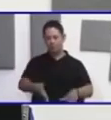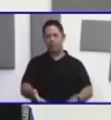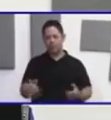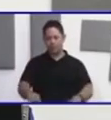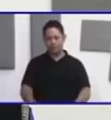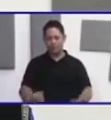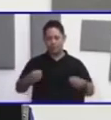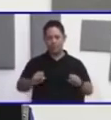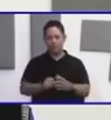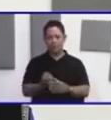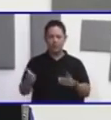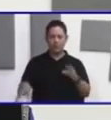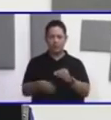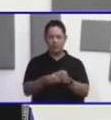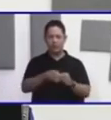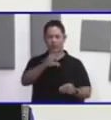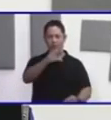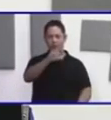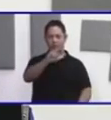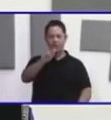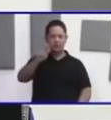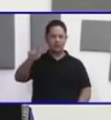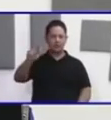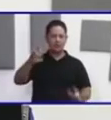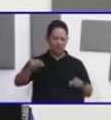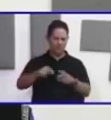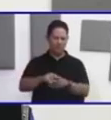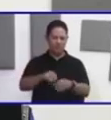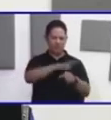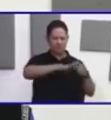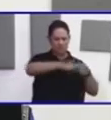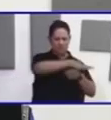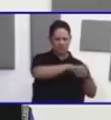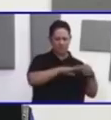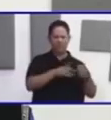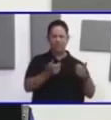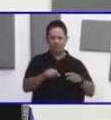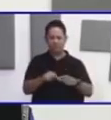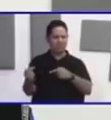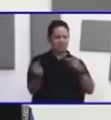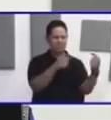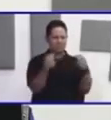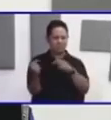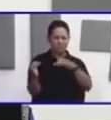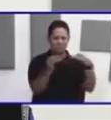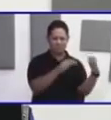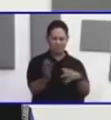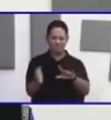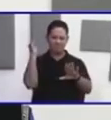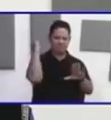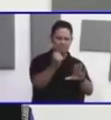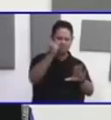que se presenta en el sector de Cliff, un tema de intolerancia, una riña, se genera esta riña por arma blanca,